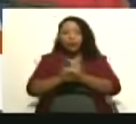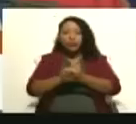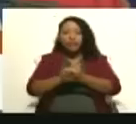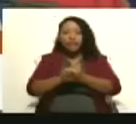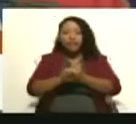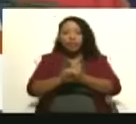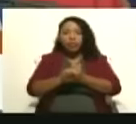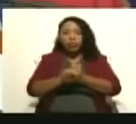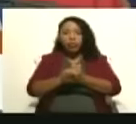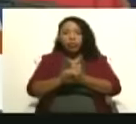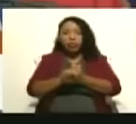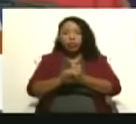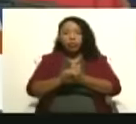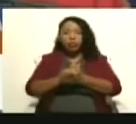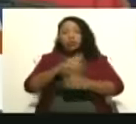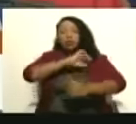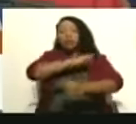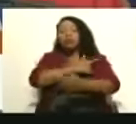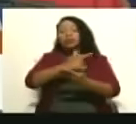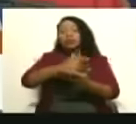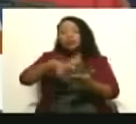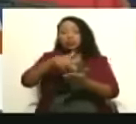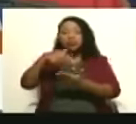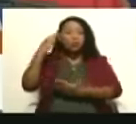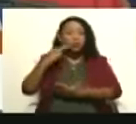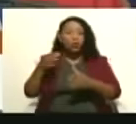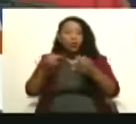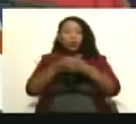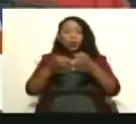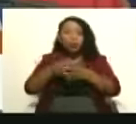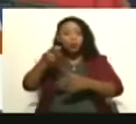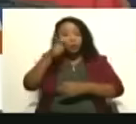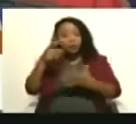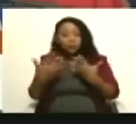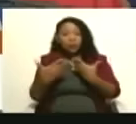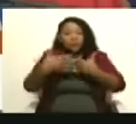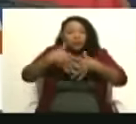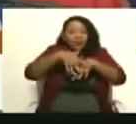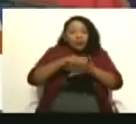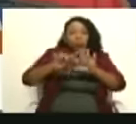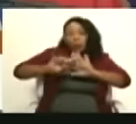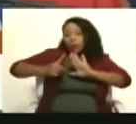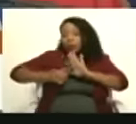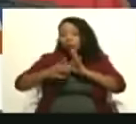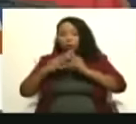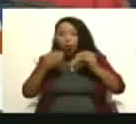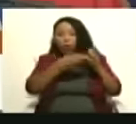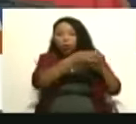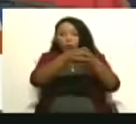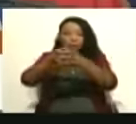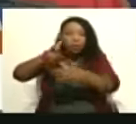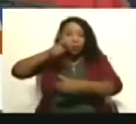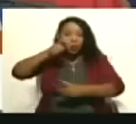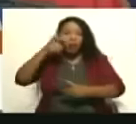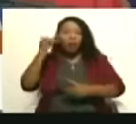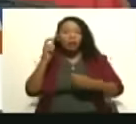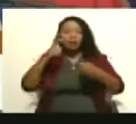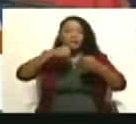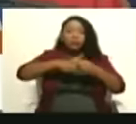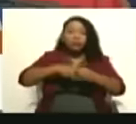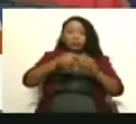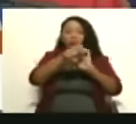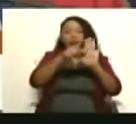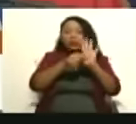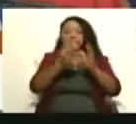La actuación de la Fuerza Armada Nacional Bolivariana y los organismos de seguridad ciudadana integrados en esta operación estarán circunscritos a lo establecido en el